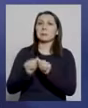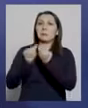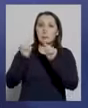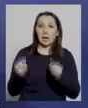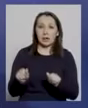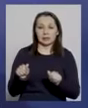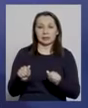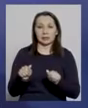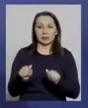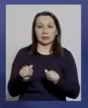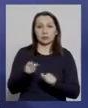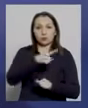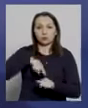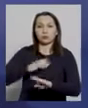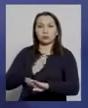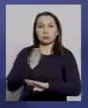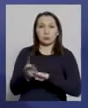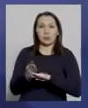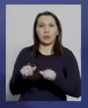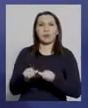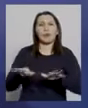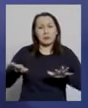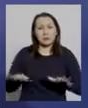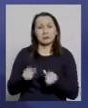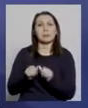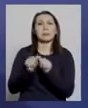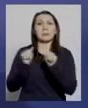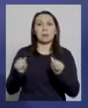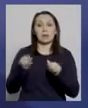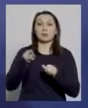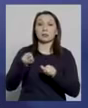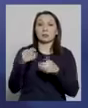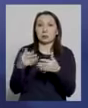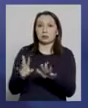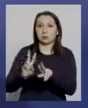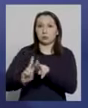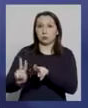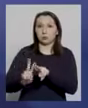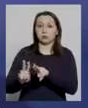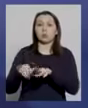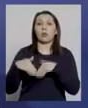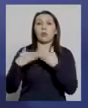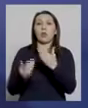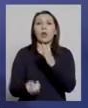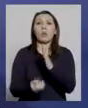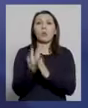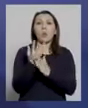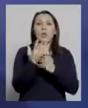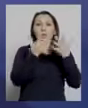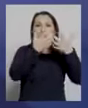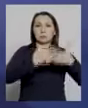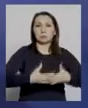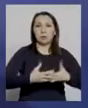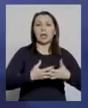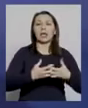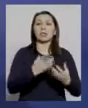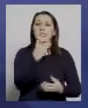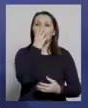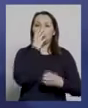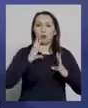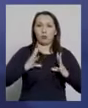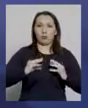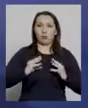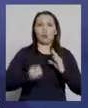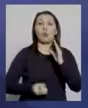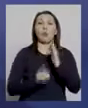adicional. Estamos pidiendo un esfuerzo adicional y este se ha hecho entregando nuevos equipos de ventilación